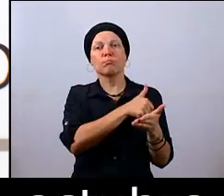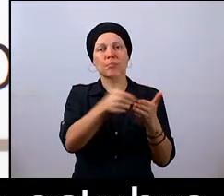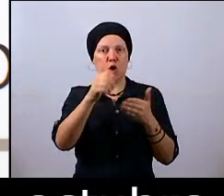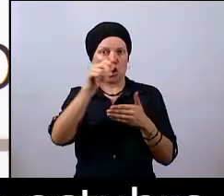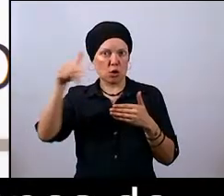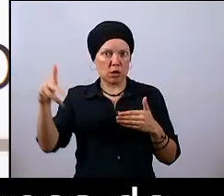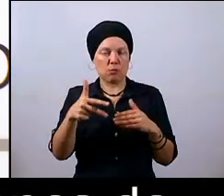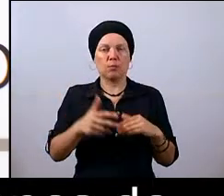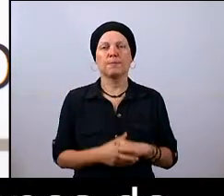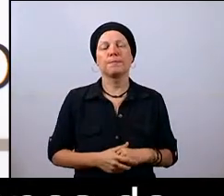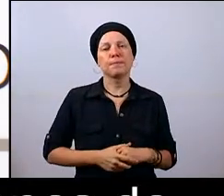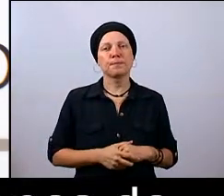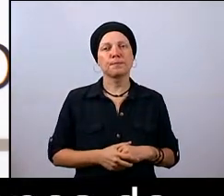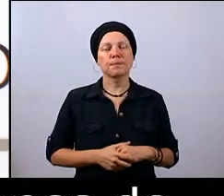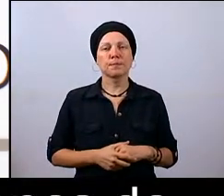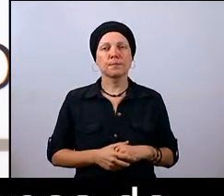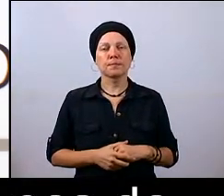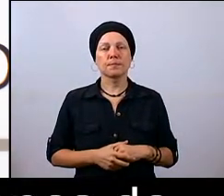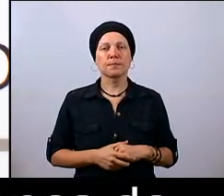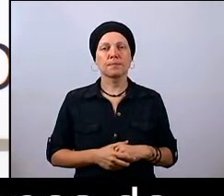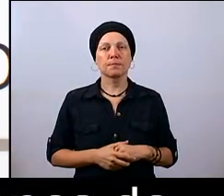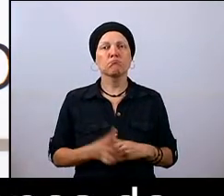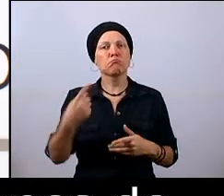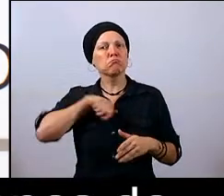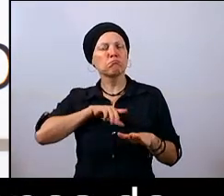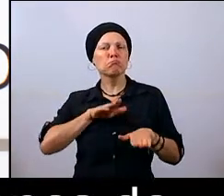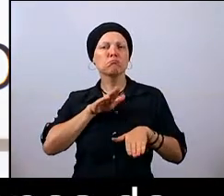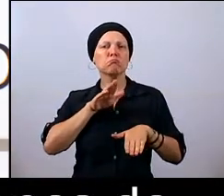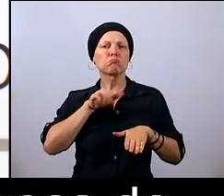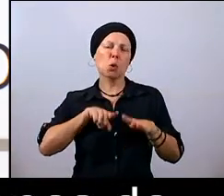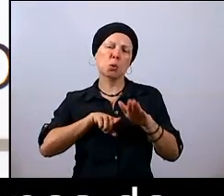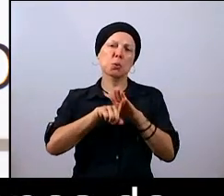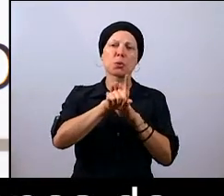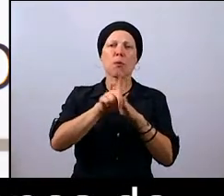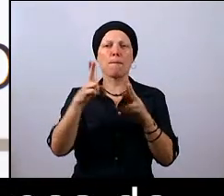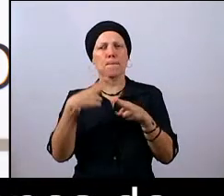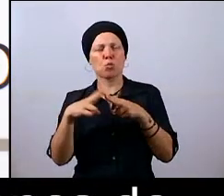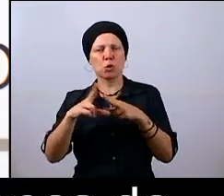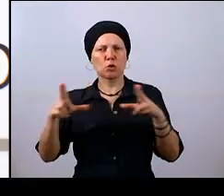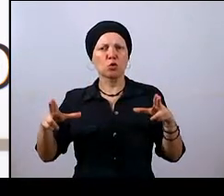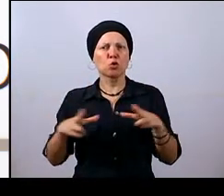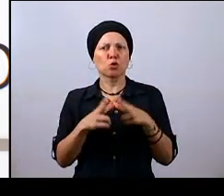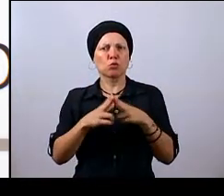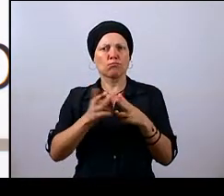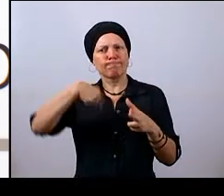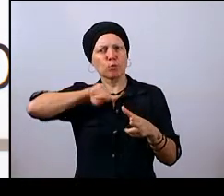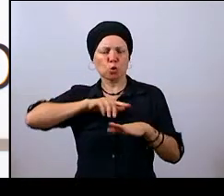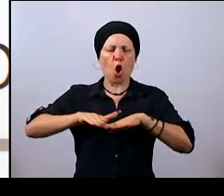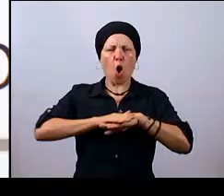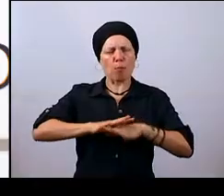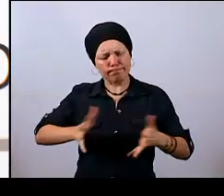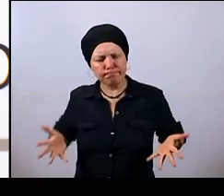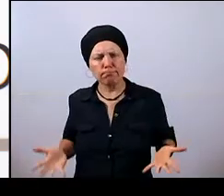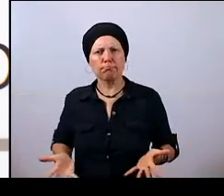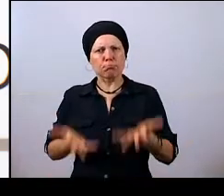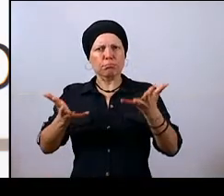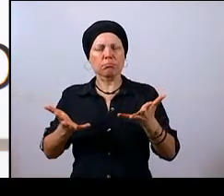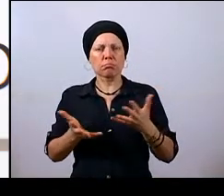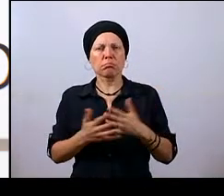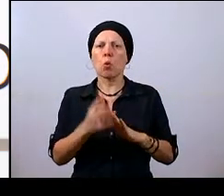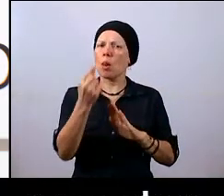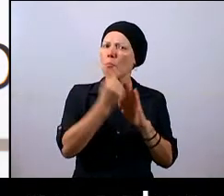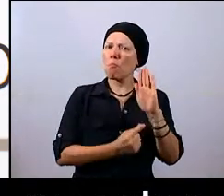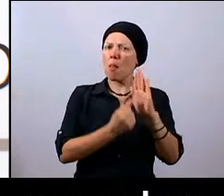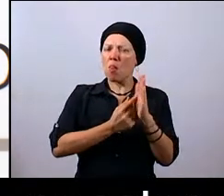de euros. Seguimos avanzando en esa política social que tanto impulsa nuestro Gobierno con más medidas